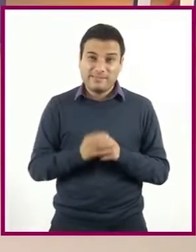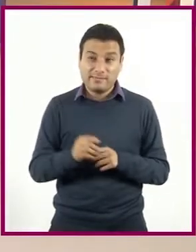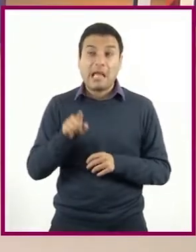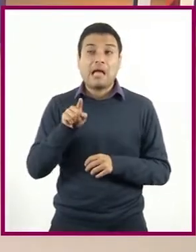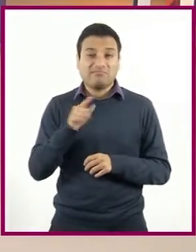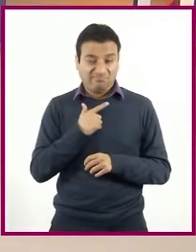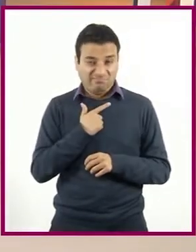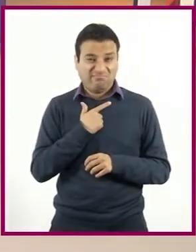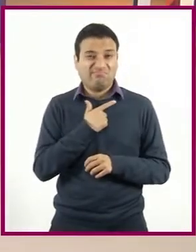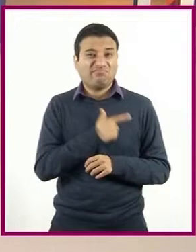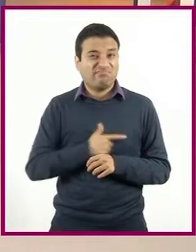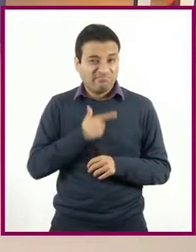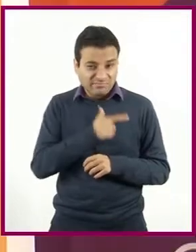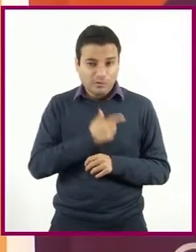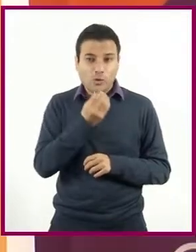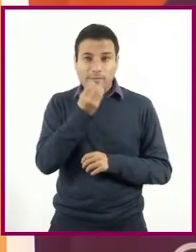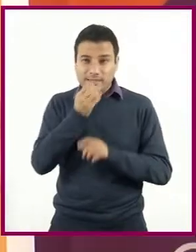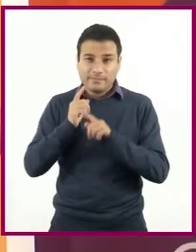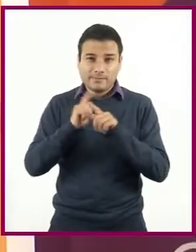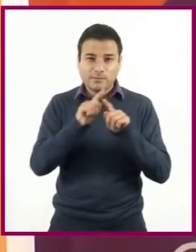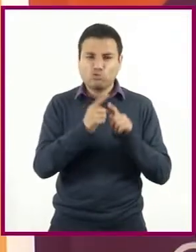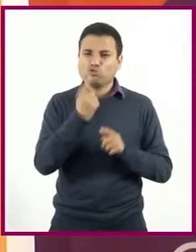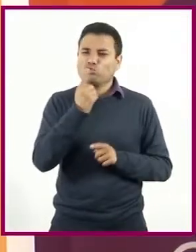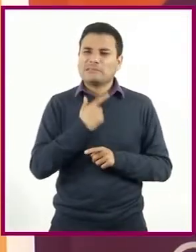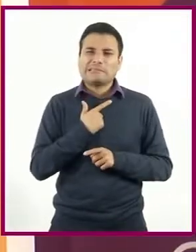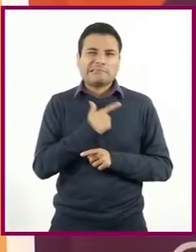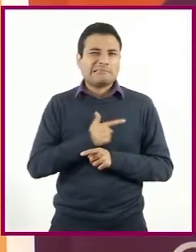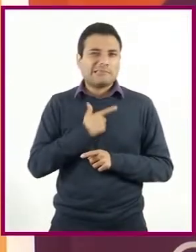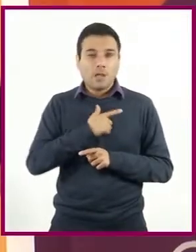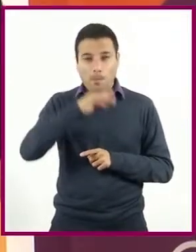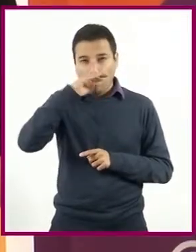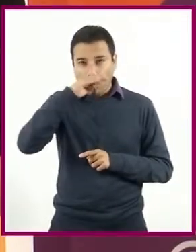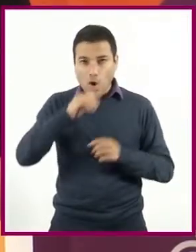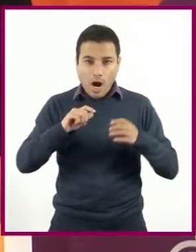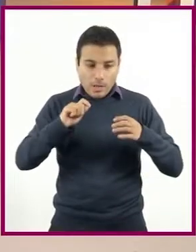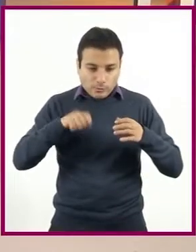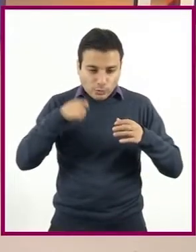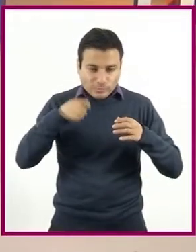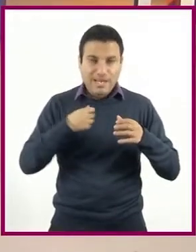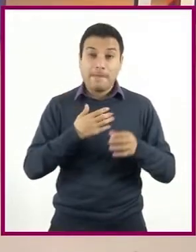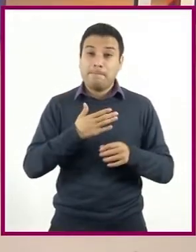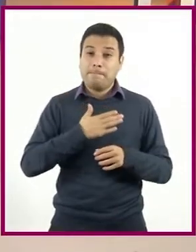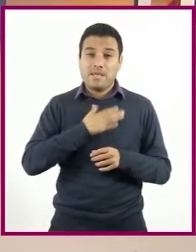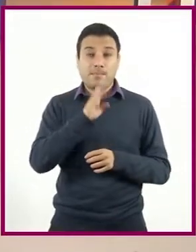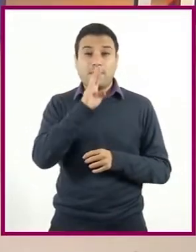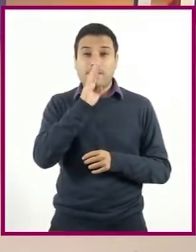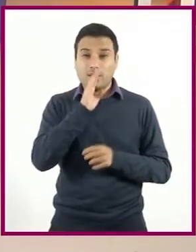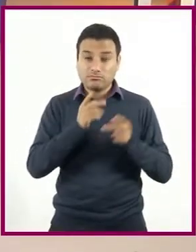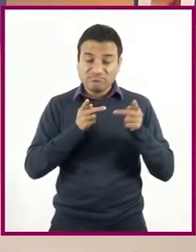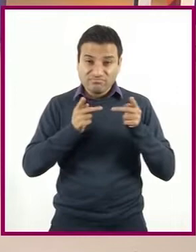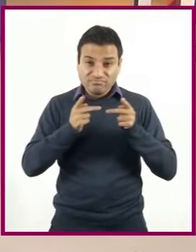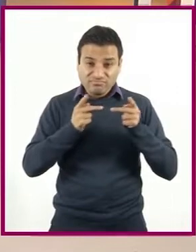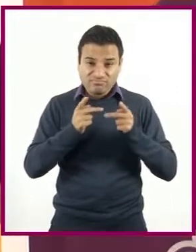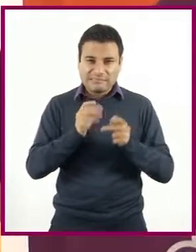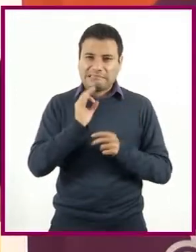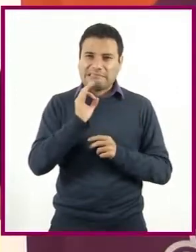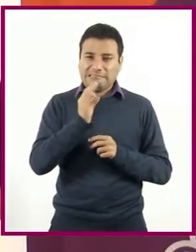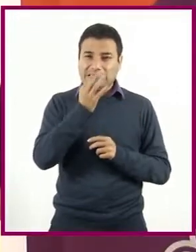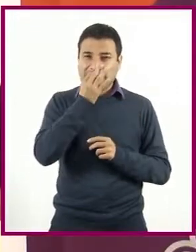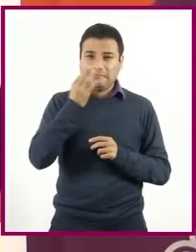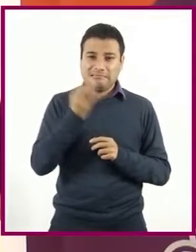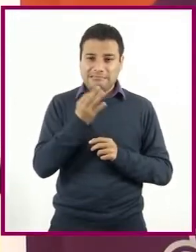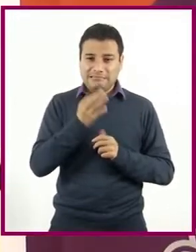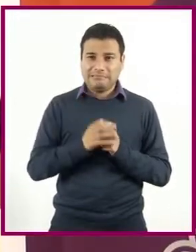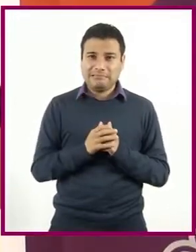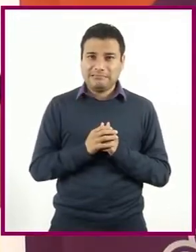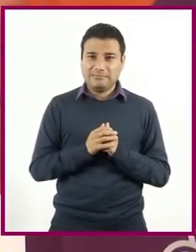diente. Pero lo que más le gusta es el pozole que prepara mi mamá. Es que de verdad le queda bien sabroso. Y sobre todo